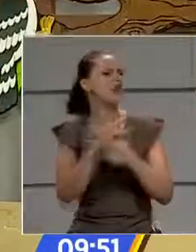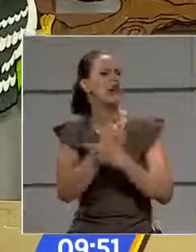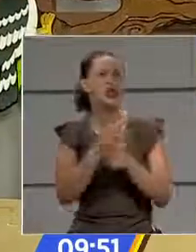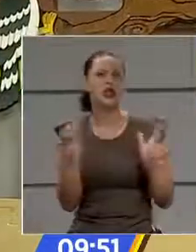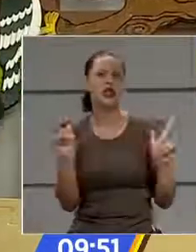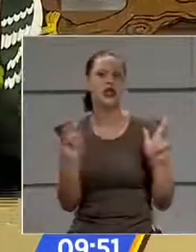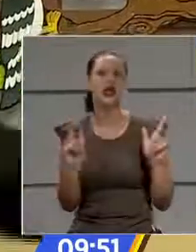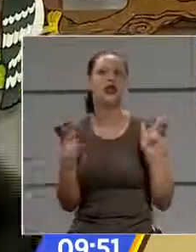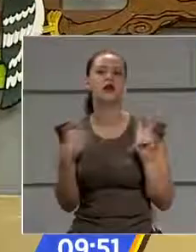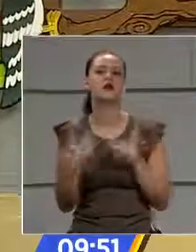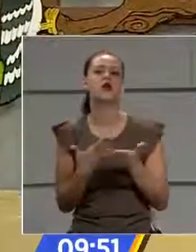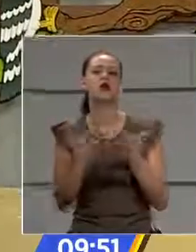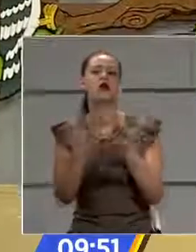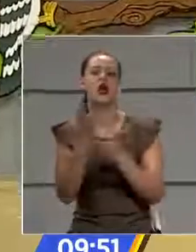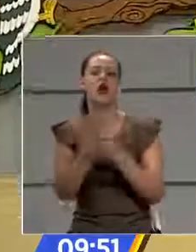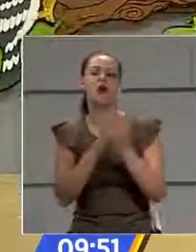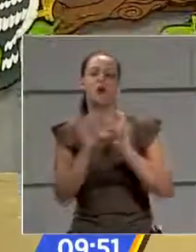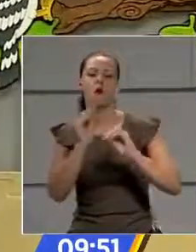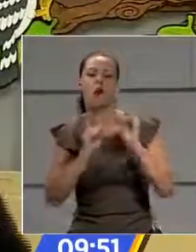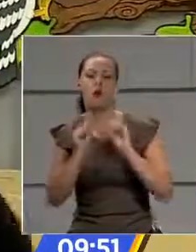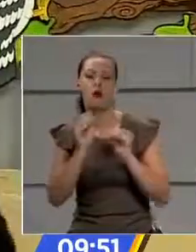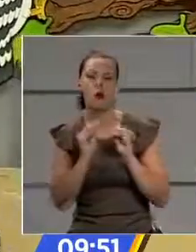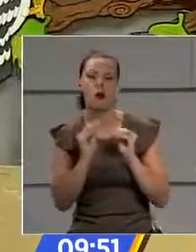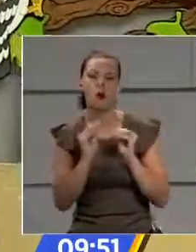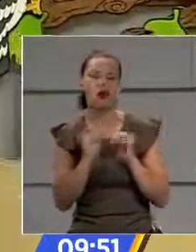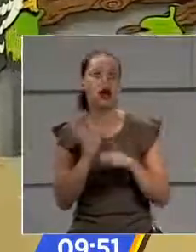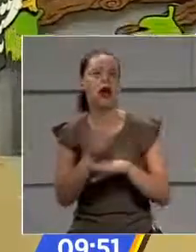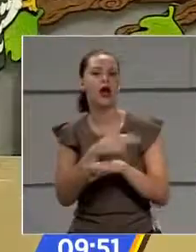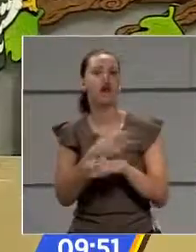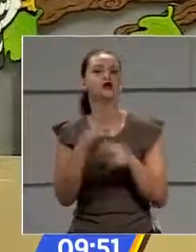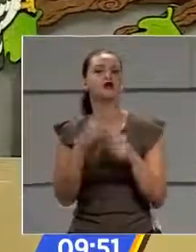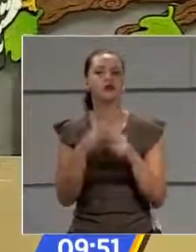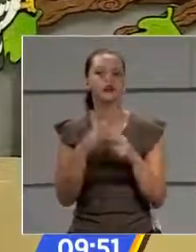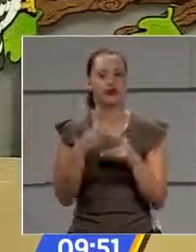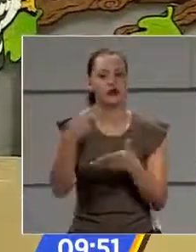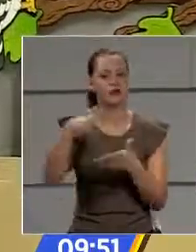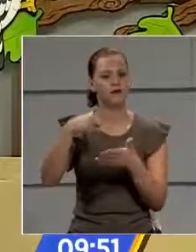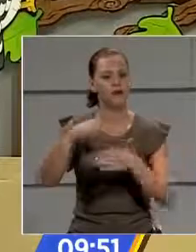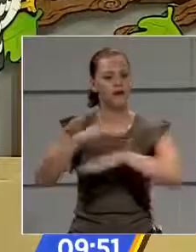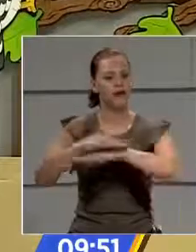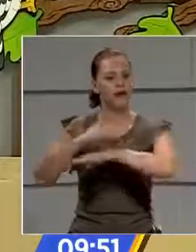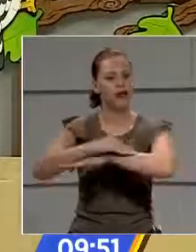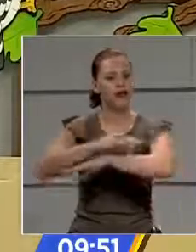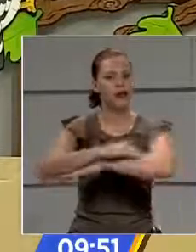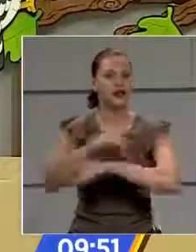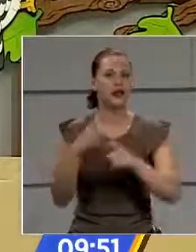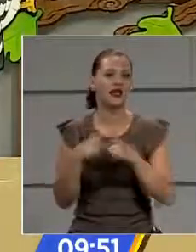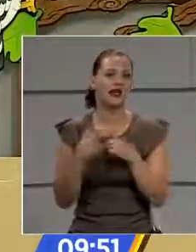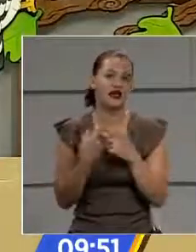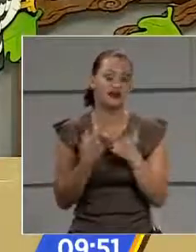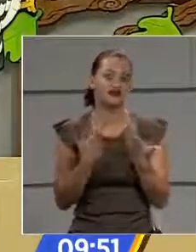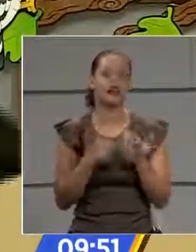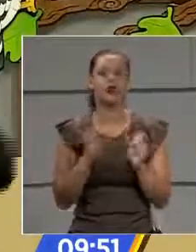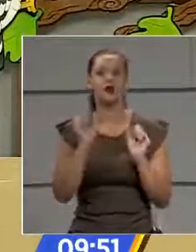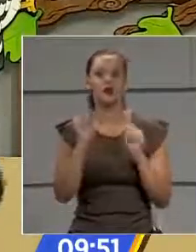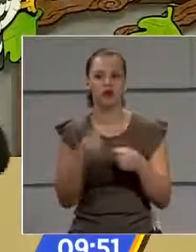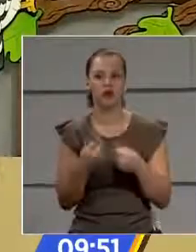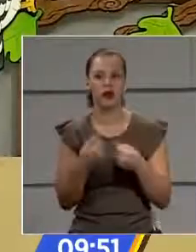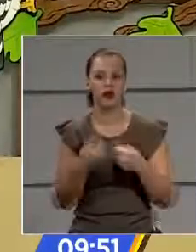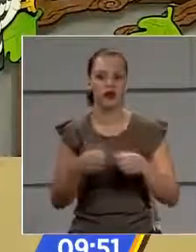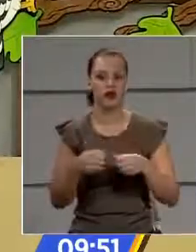les voy a dar como algunos movimientos, tal vez la canción se llama el baile de la ranita. Entonces generalmente, ¿verdad? Podemos hacer, este